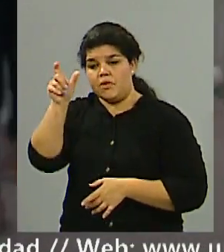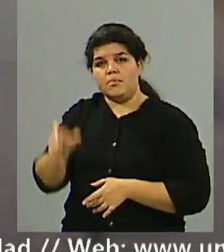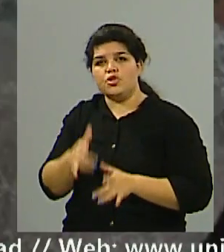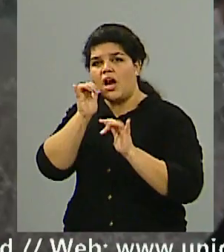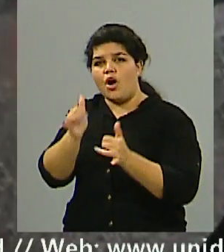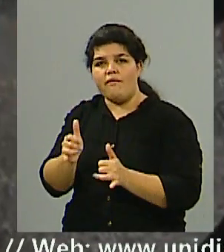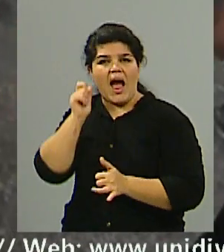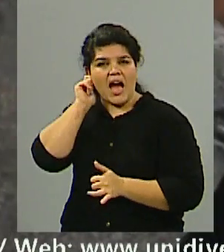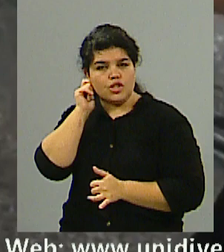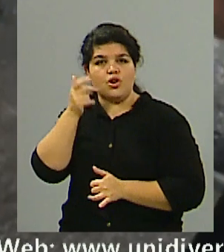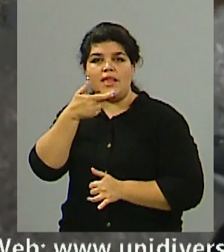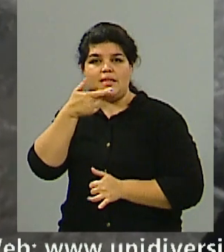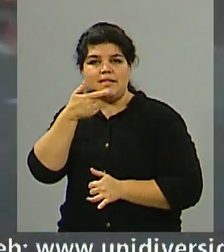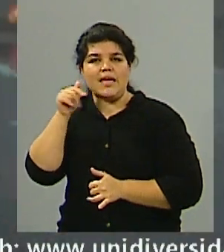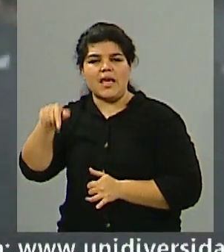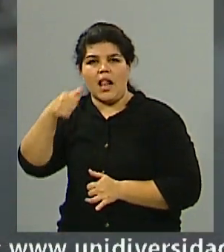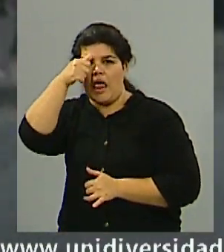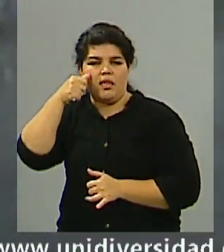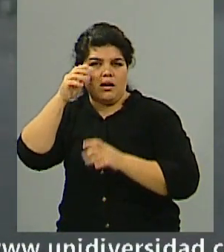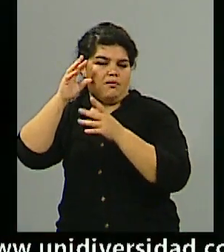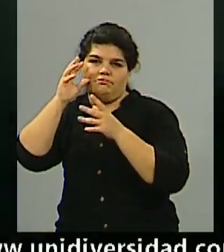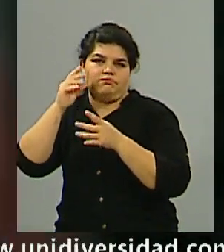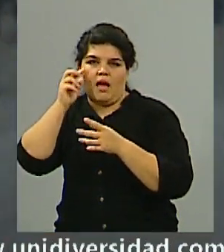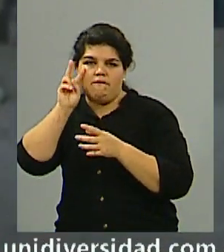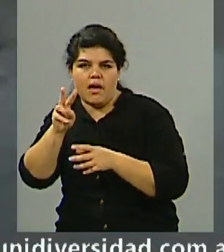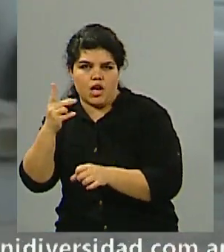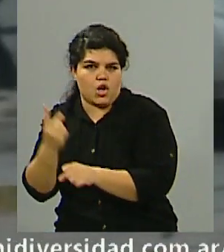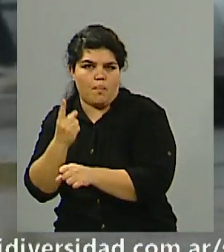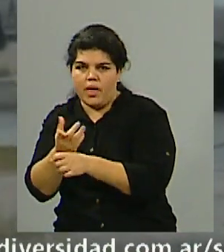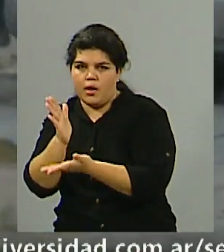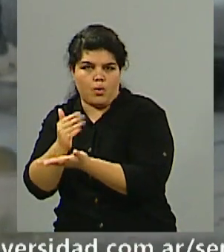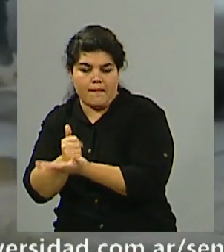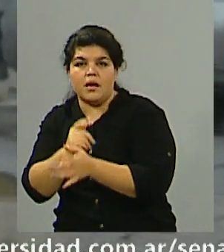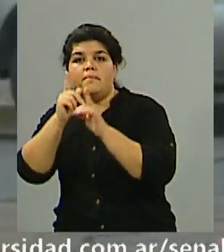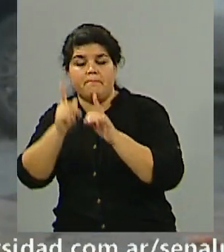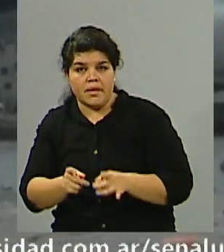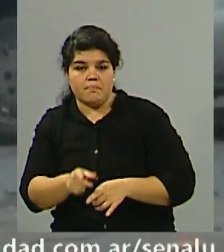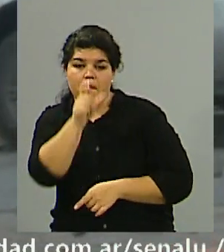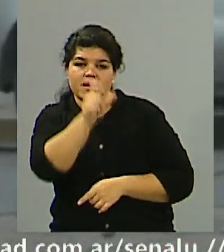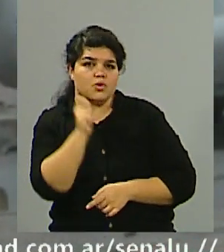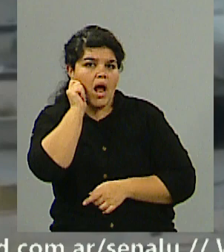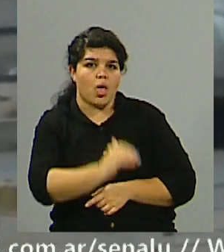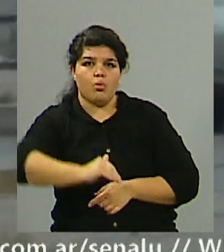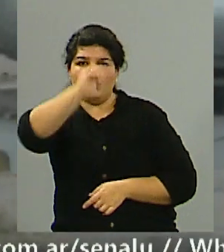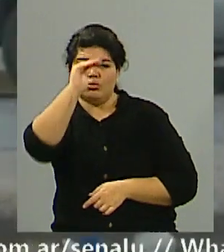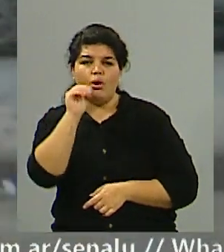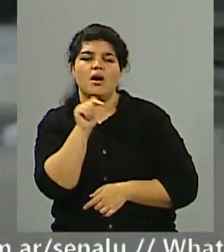que ha perdido un ojo, hay una persona adulta mayor que está con un problema muy